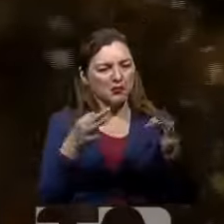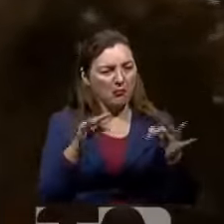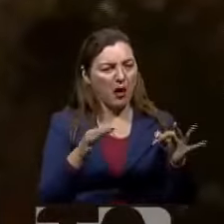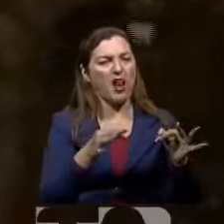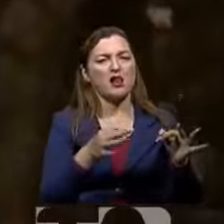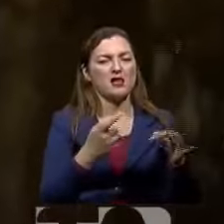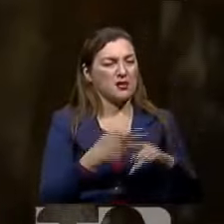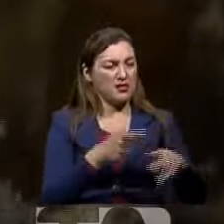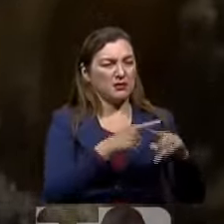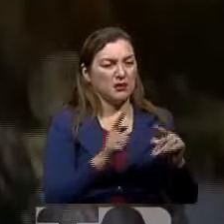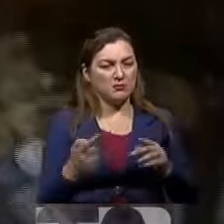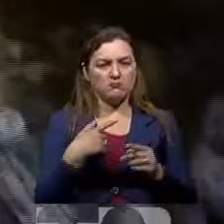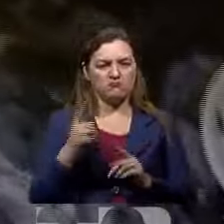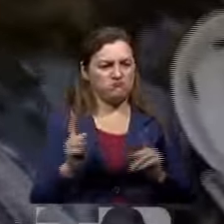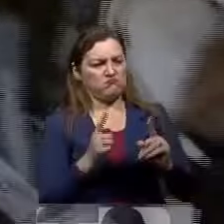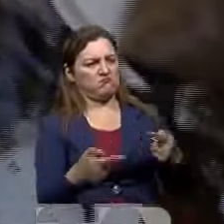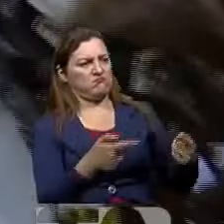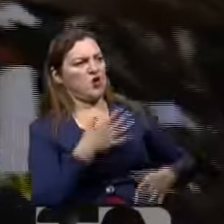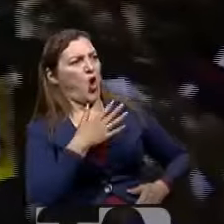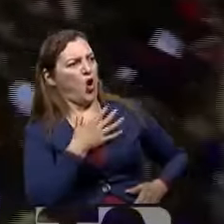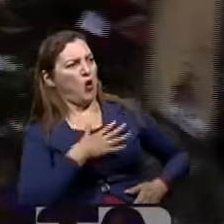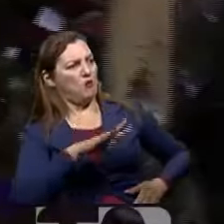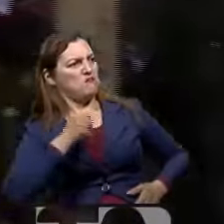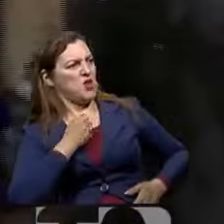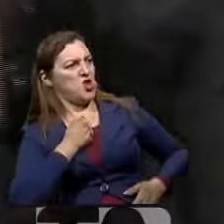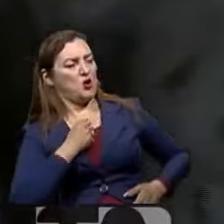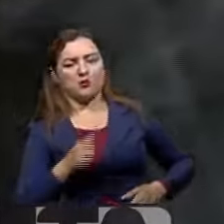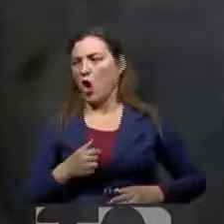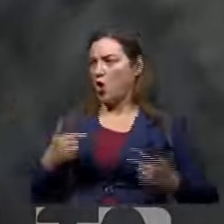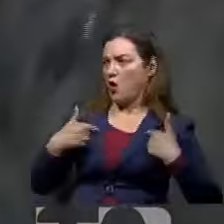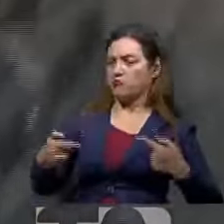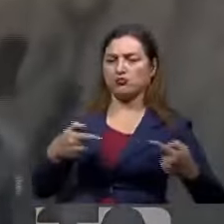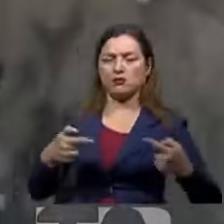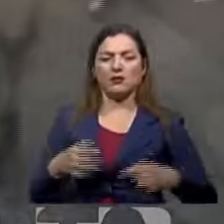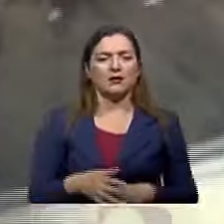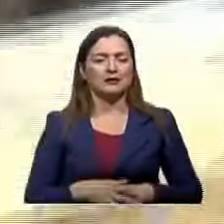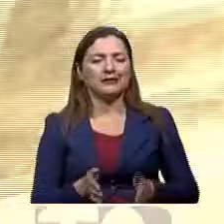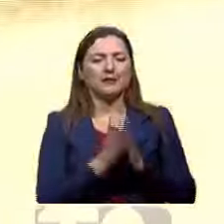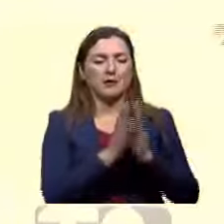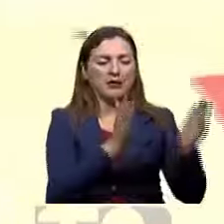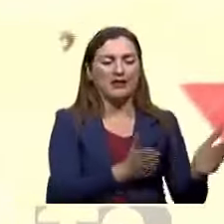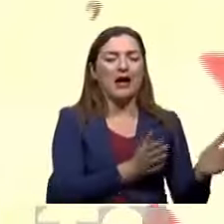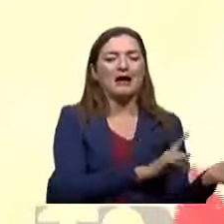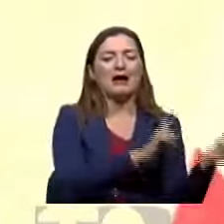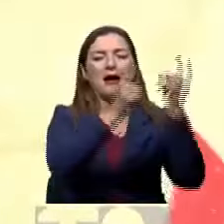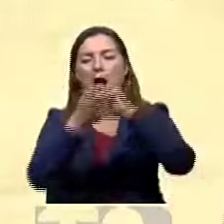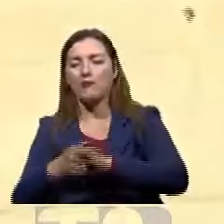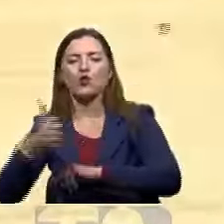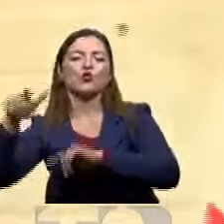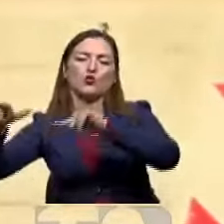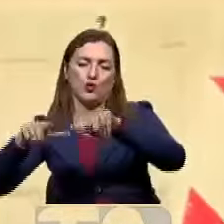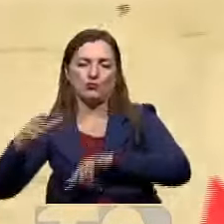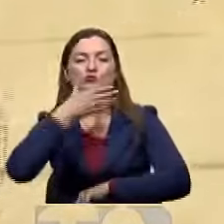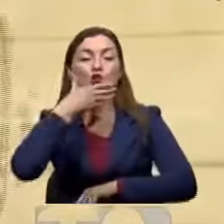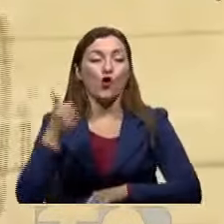sector que no sea residencial o enfrente de una residencia, porque estamos hablando de un par de metros apenas. Incluso